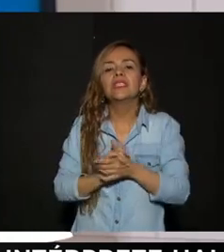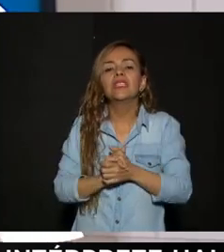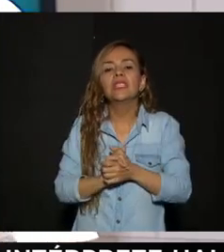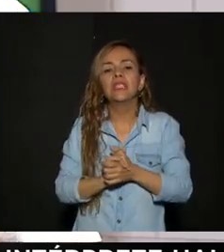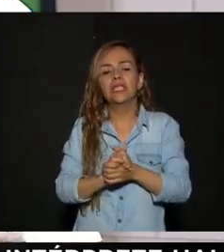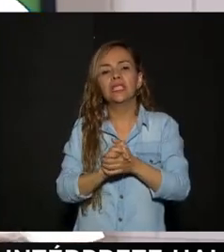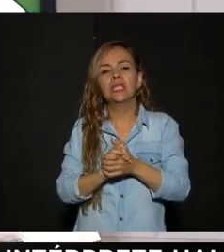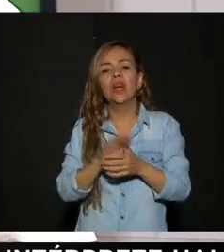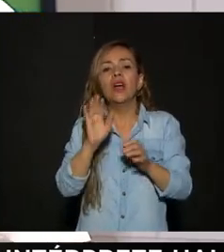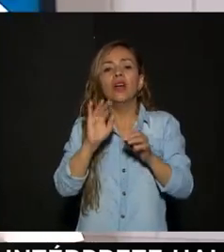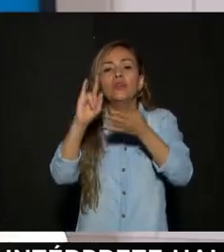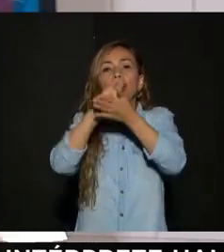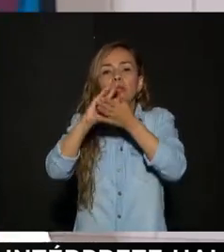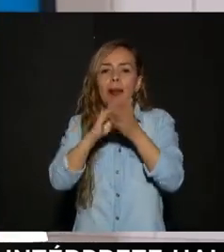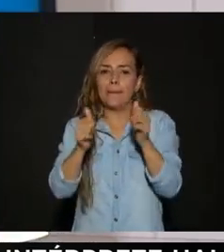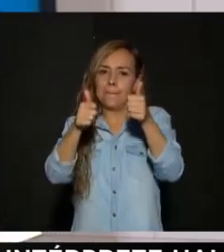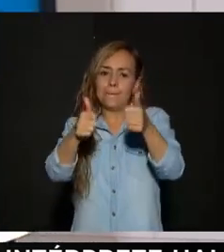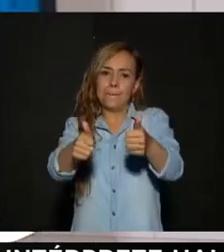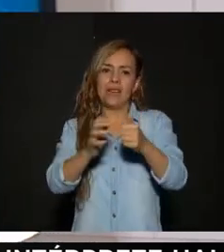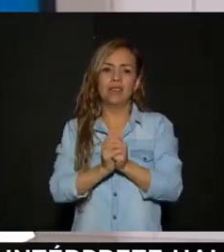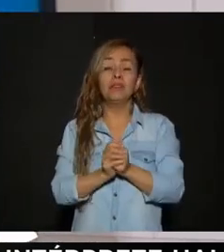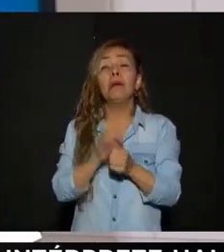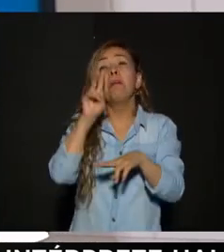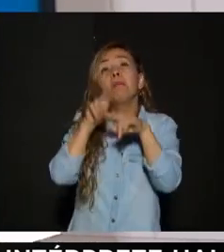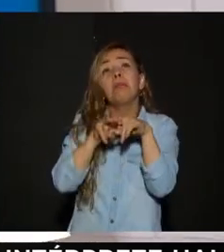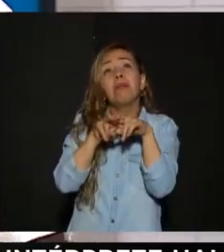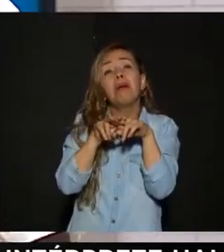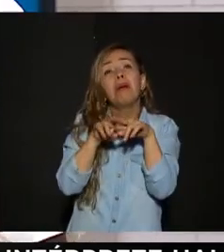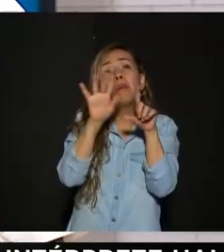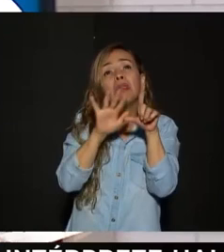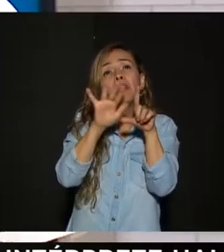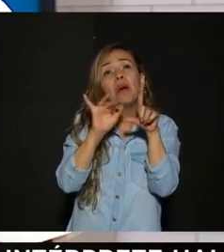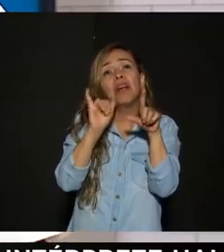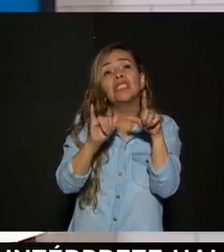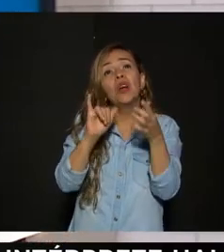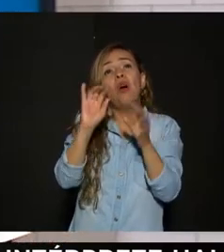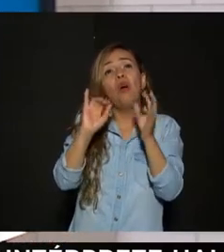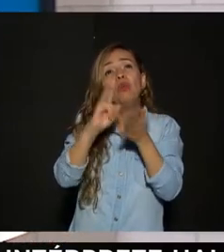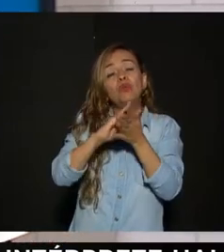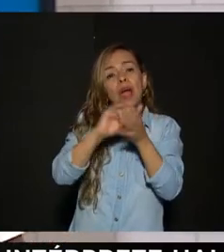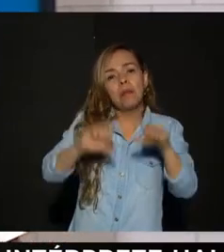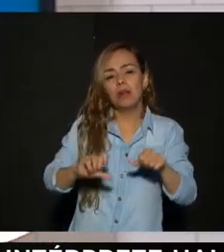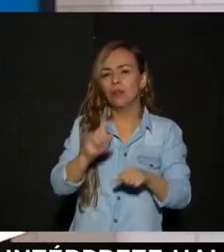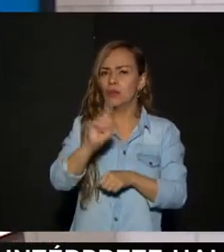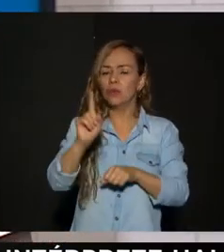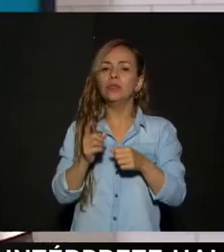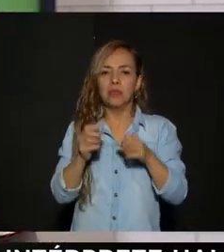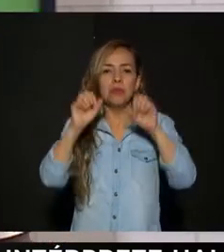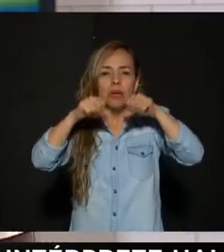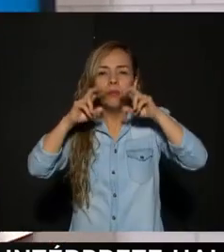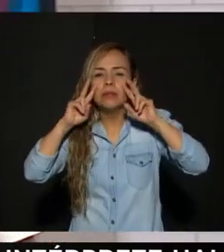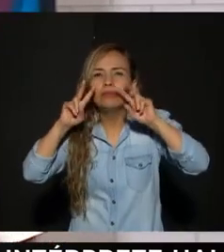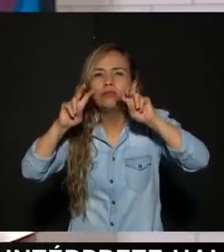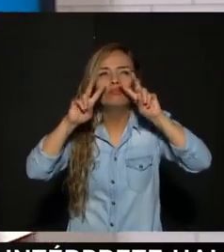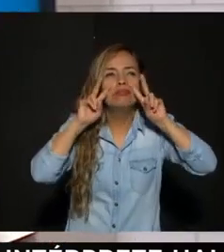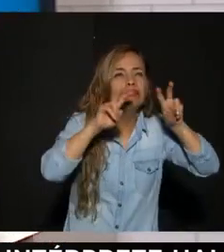hacer un mal uso de ellas, es precisamente en esta atención flexible que nosotros podemos identificar, escudriñar, para